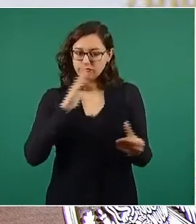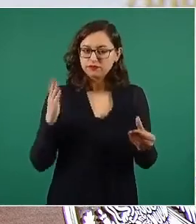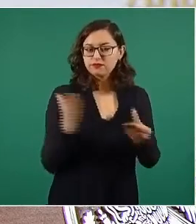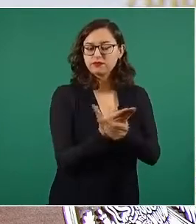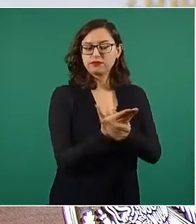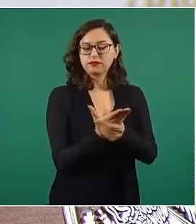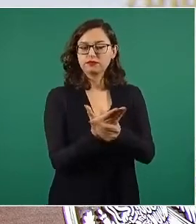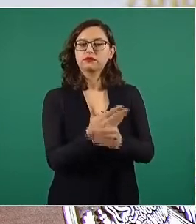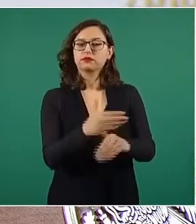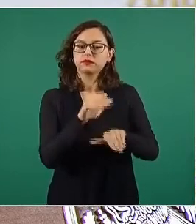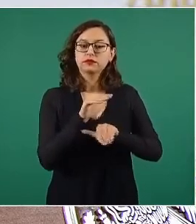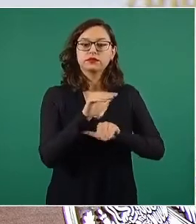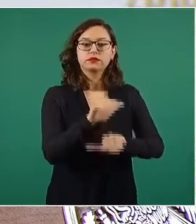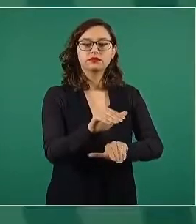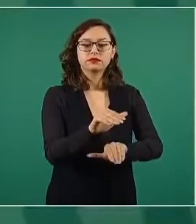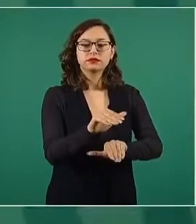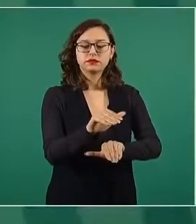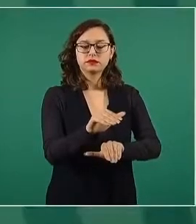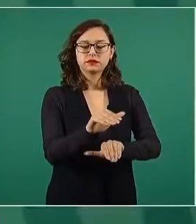sobre